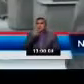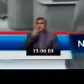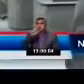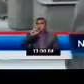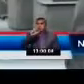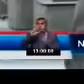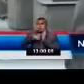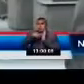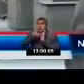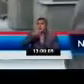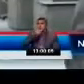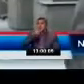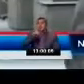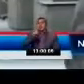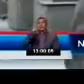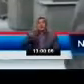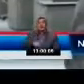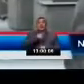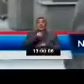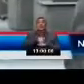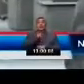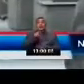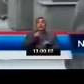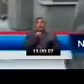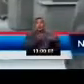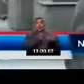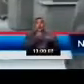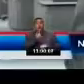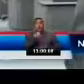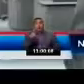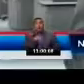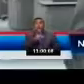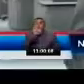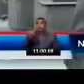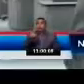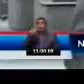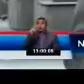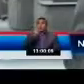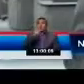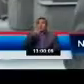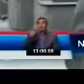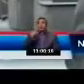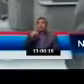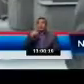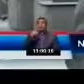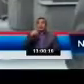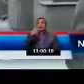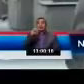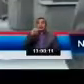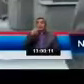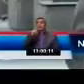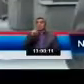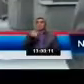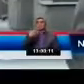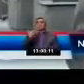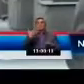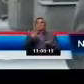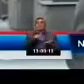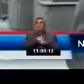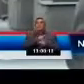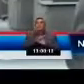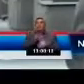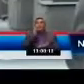pocos minutos nada más con el director de el ECU 911, Juan Zapata. Sí, estas medidas perderían vigencia